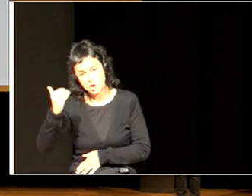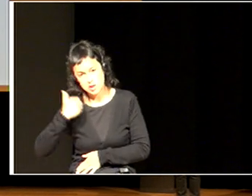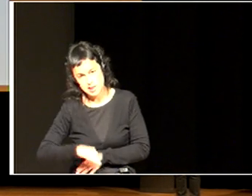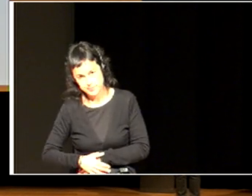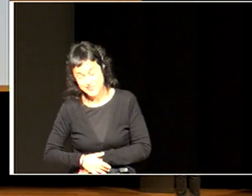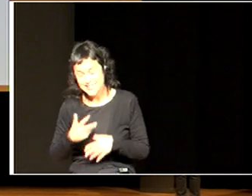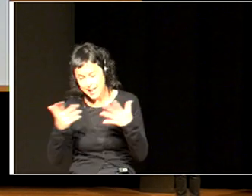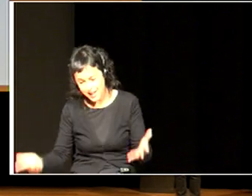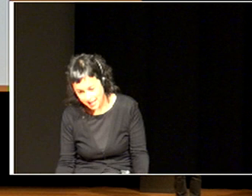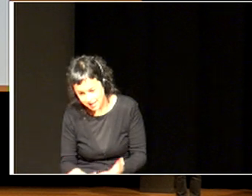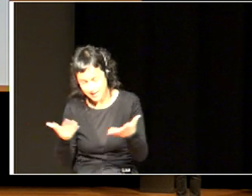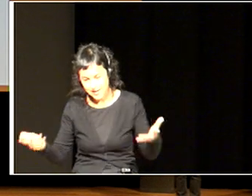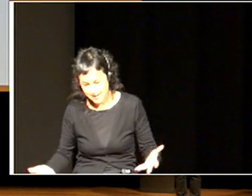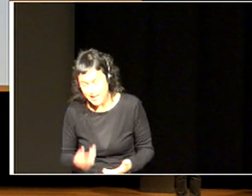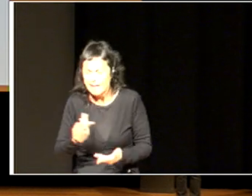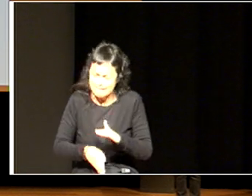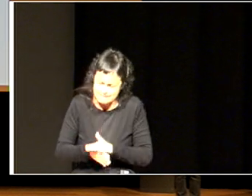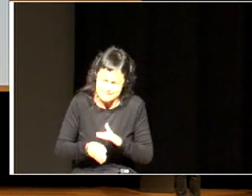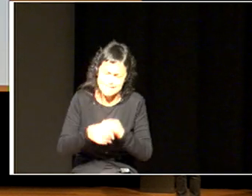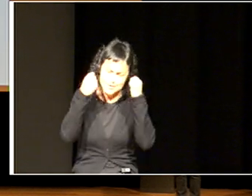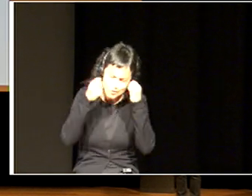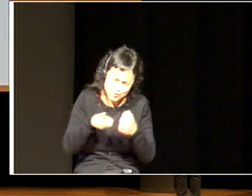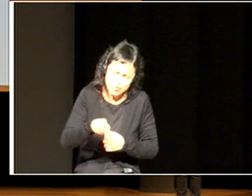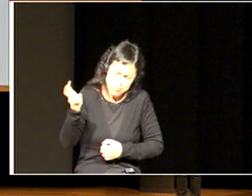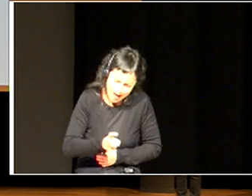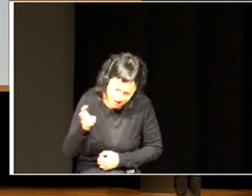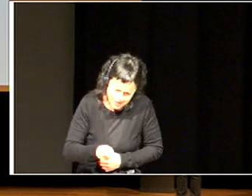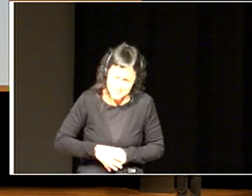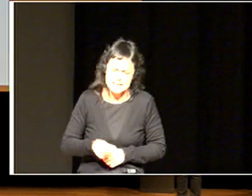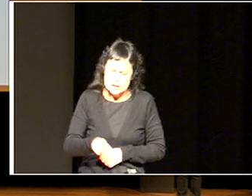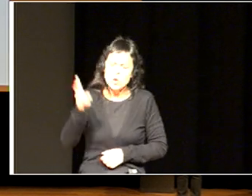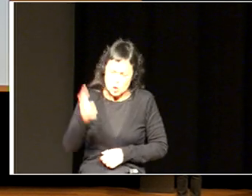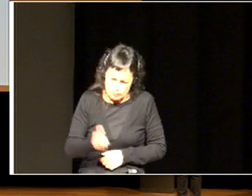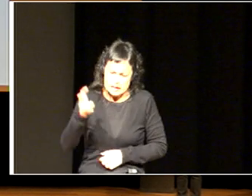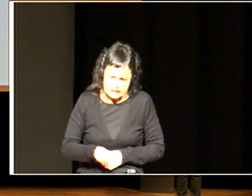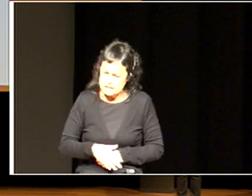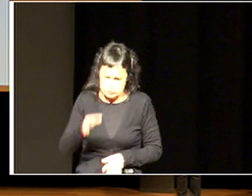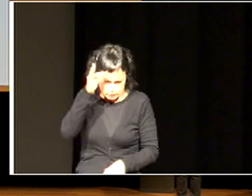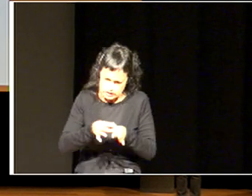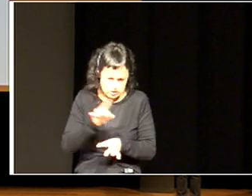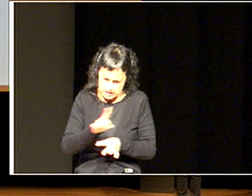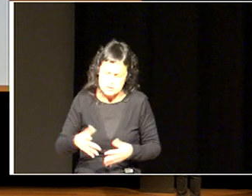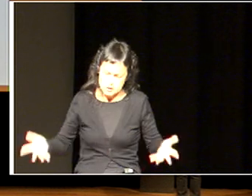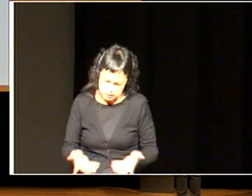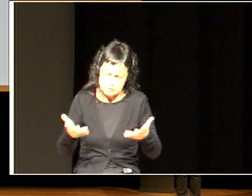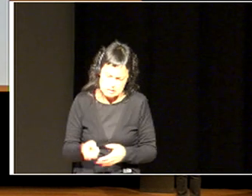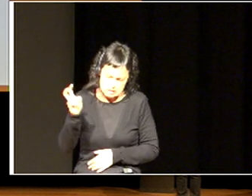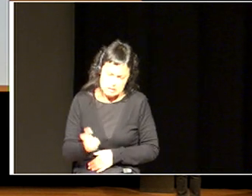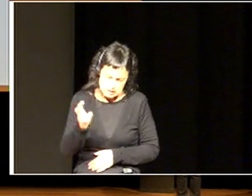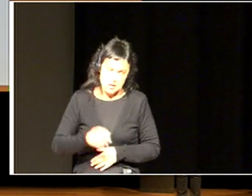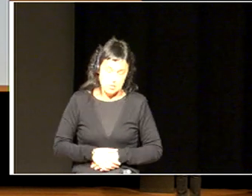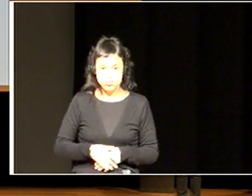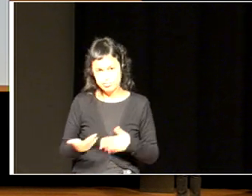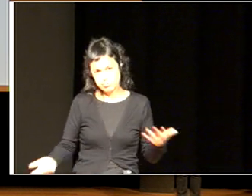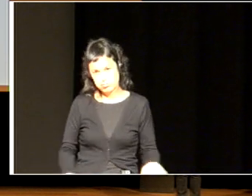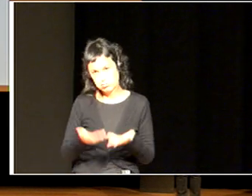pero tú le animamos a que siga estudiando porque tuvo lesión y tuvo lesión y aunque no lo creas yo nivel total